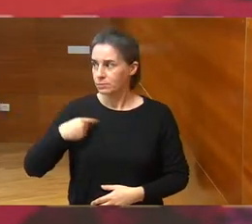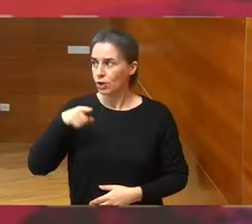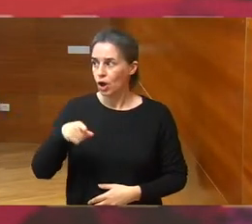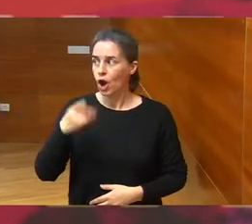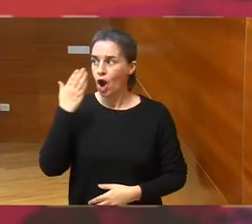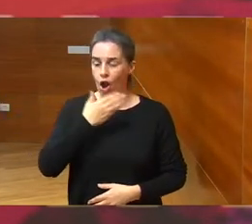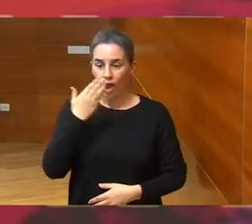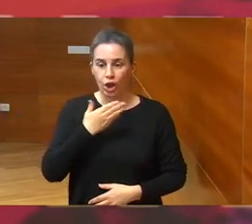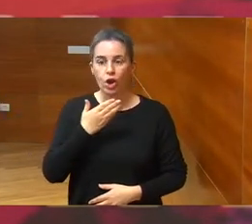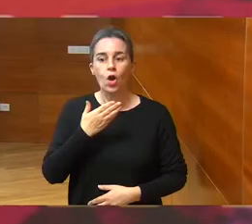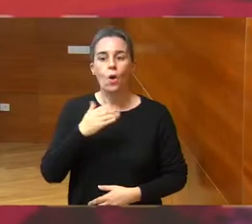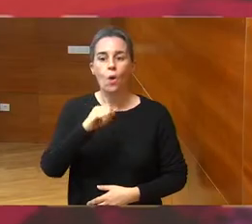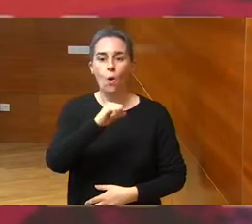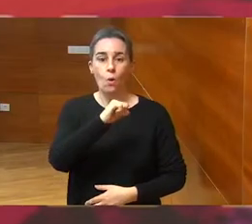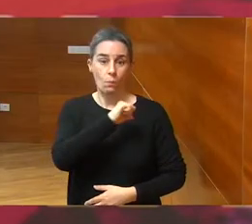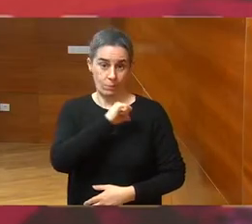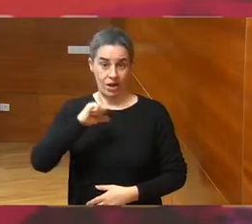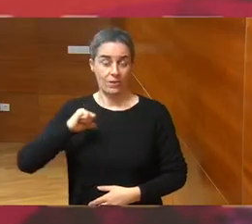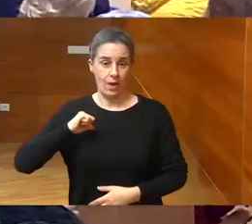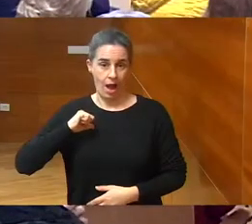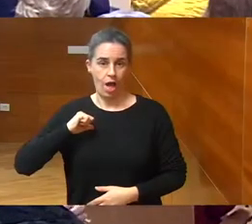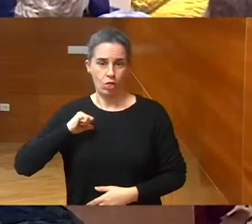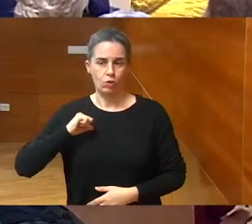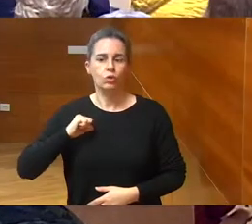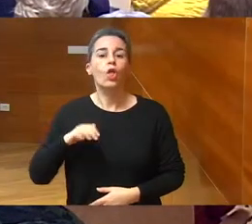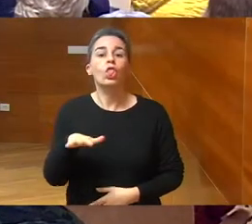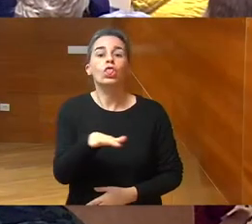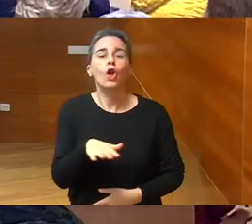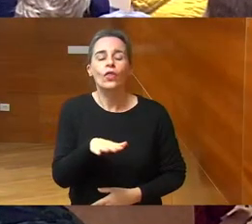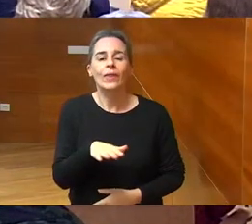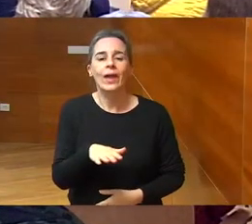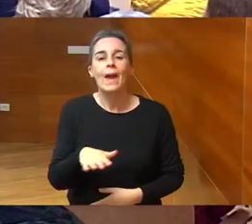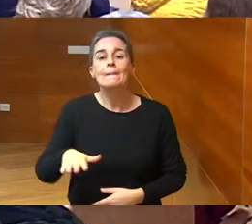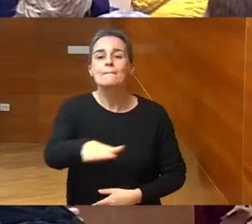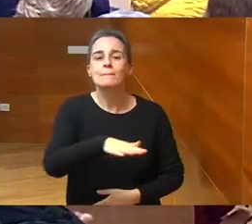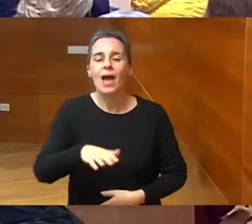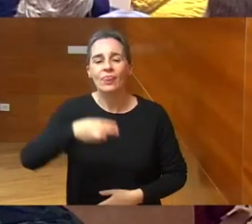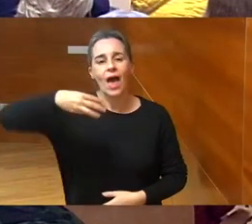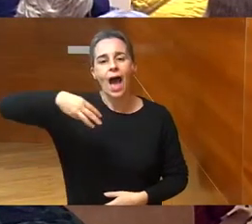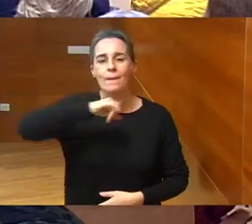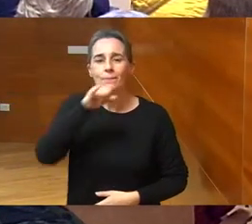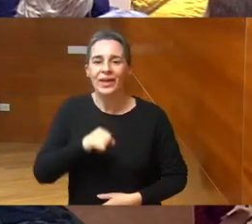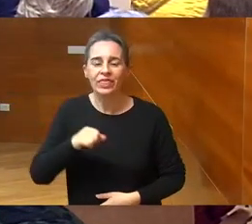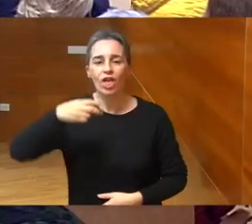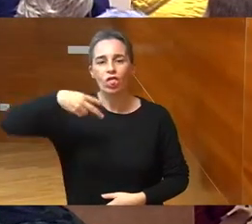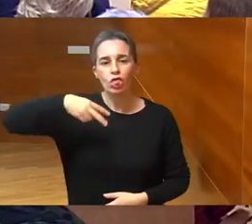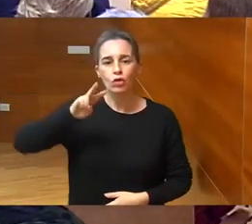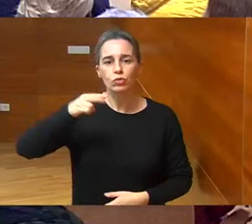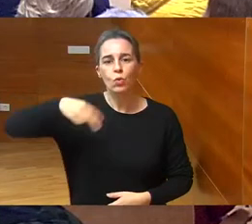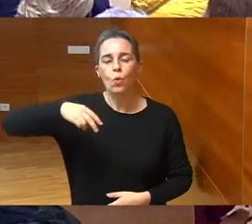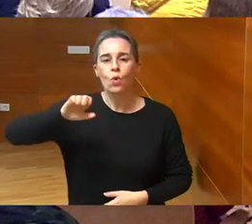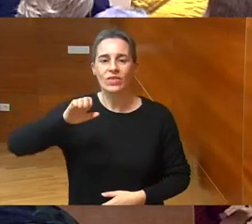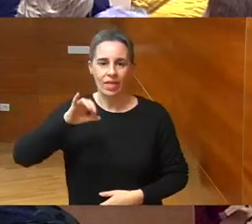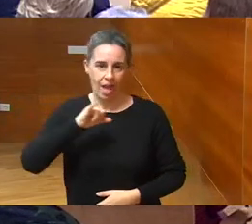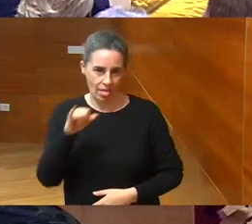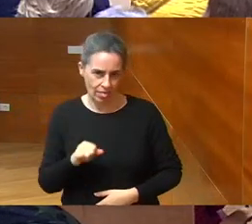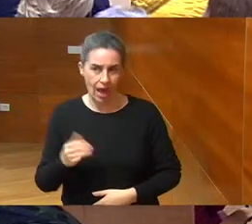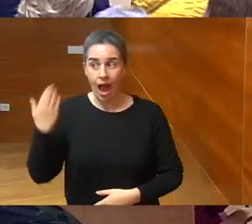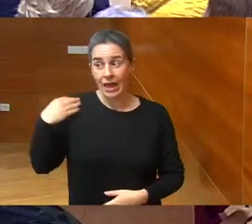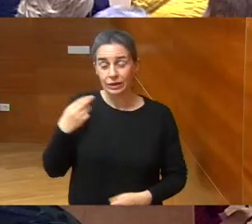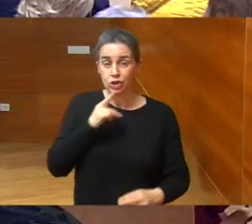que la plaza de Méndez Núñez número 11 una antigua plazas